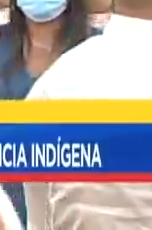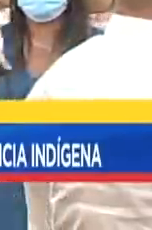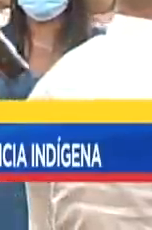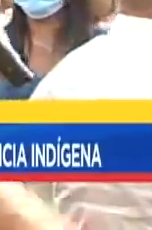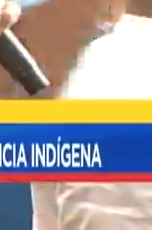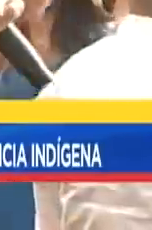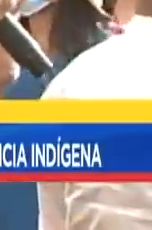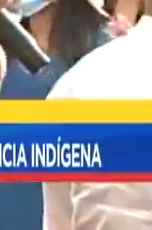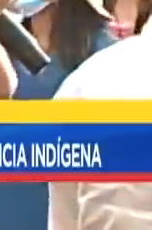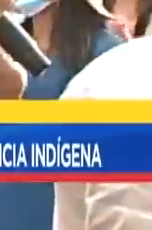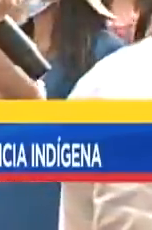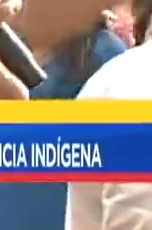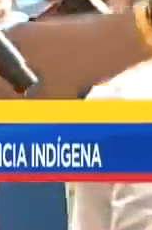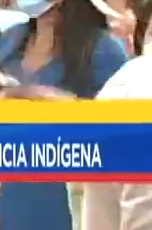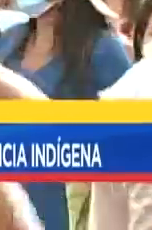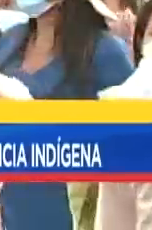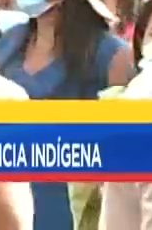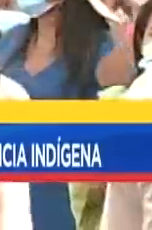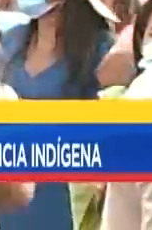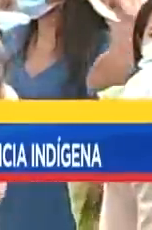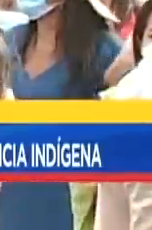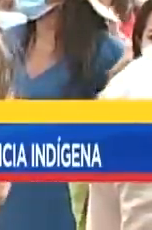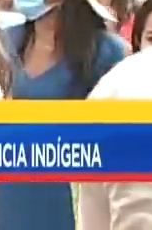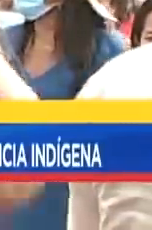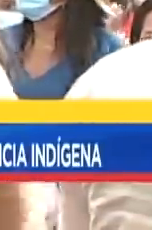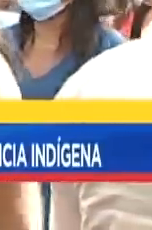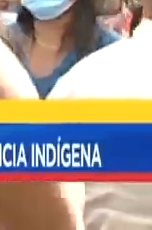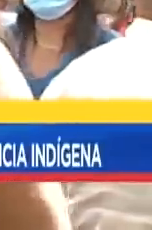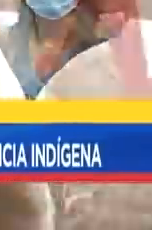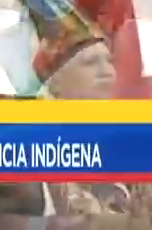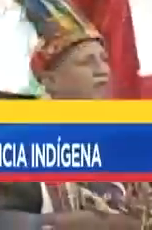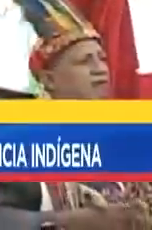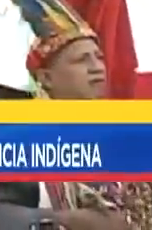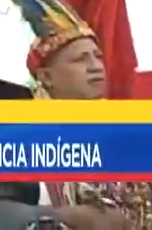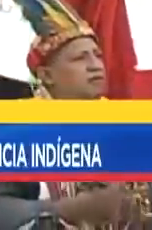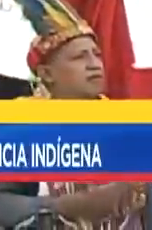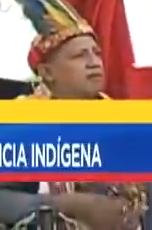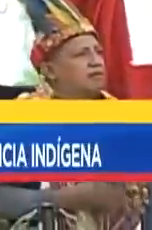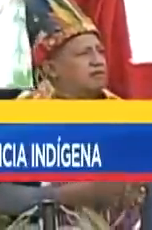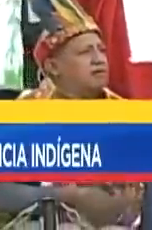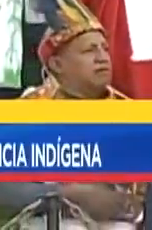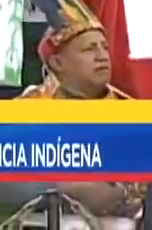andar la patria bolivariana, la patria soberana.